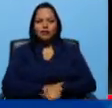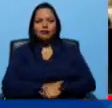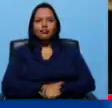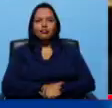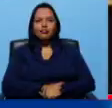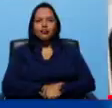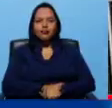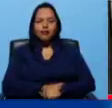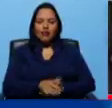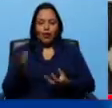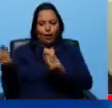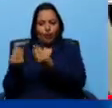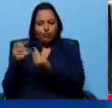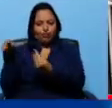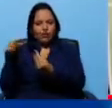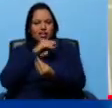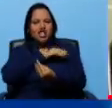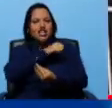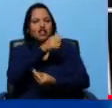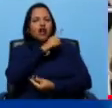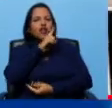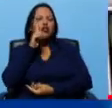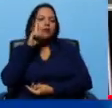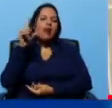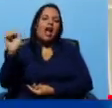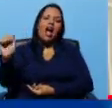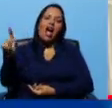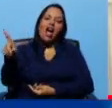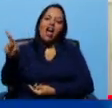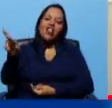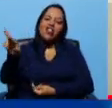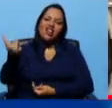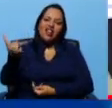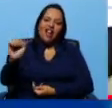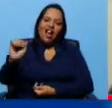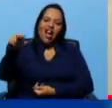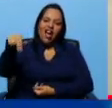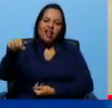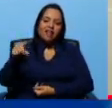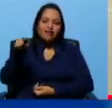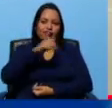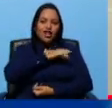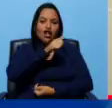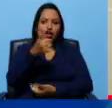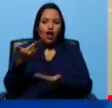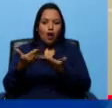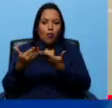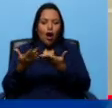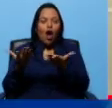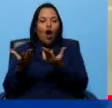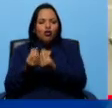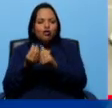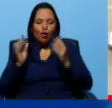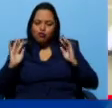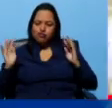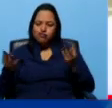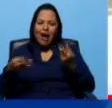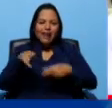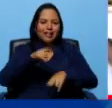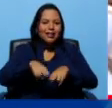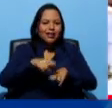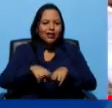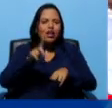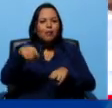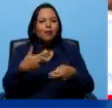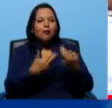pues, con la directora Adriana Ixe. Ella es directora de este colegio, con todos los niños y niñas, la Autoridad Única